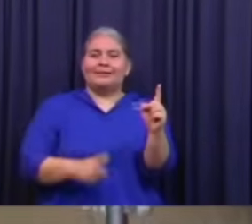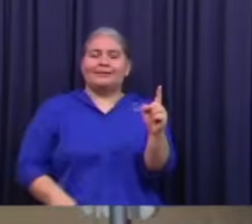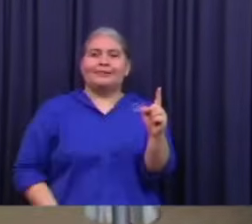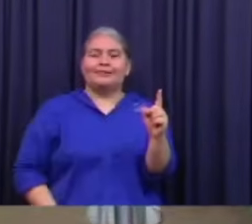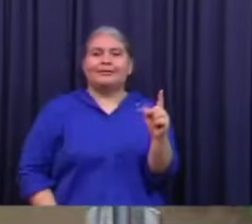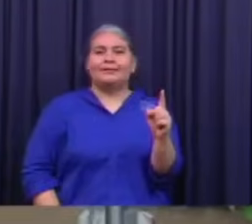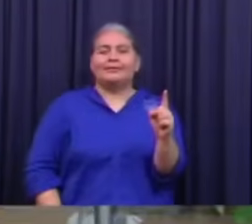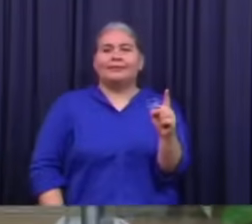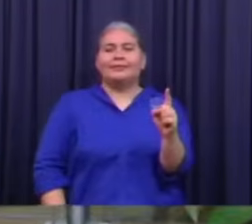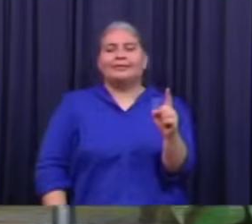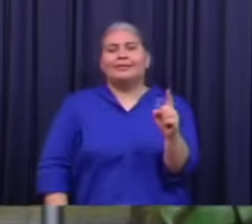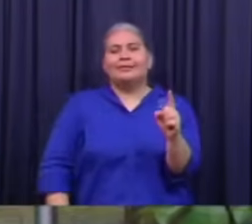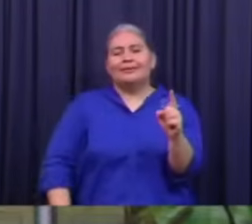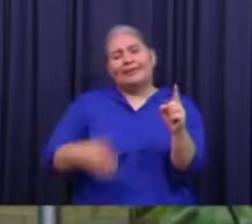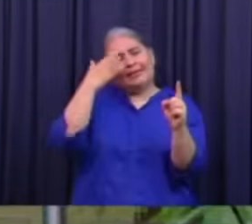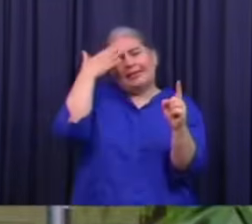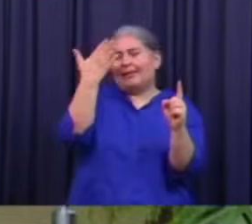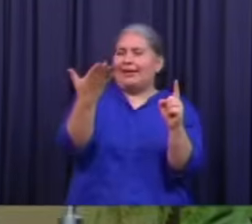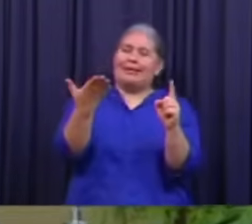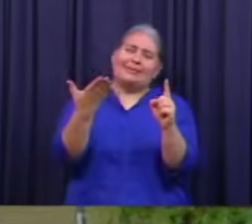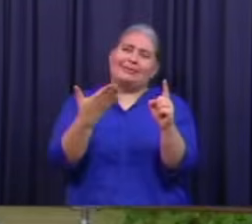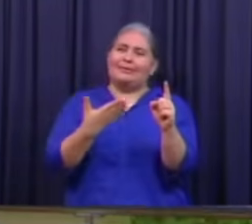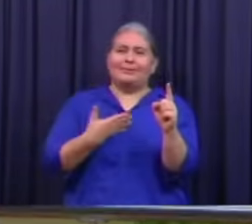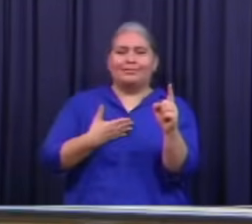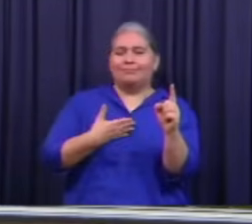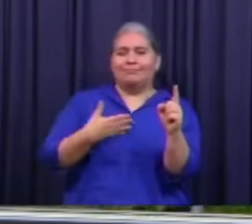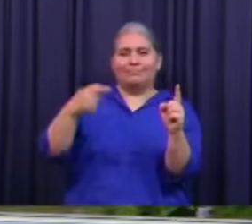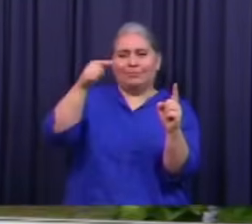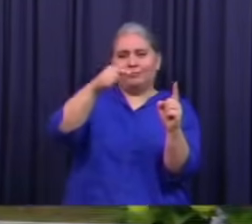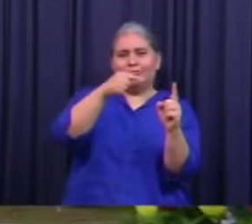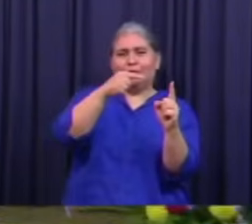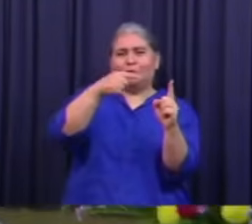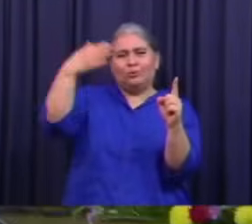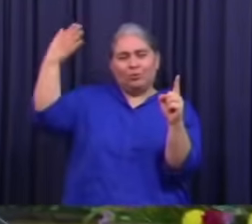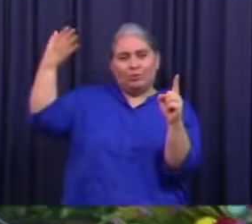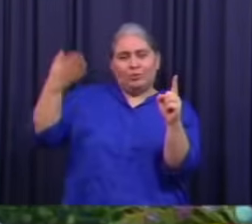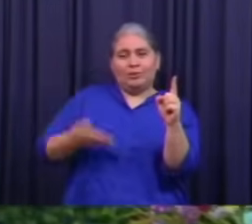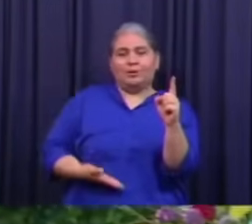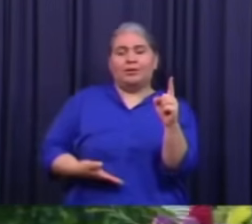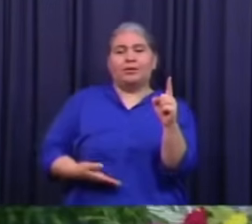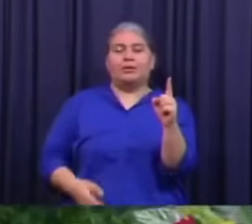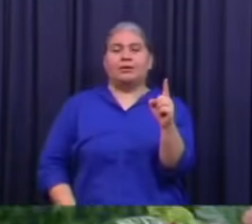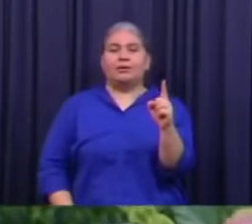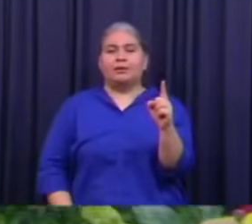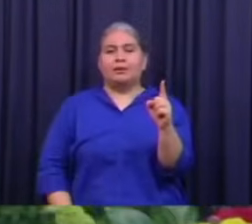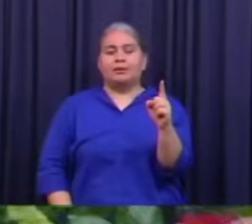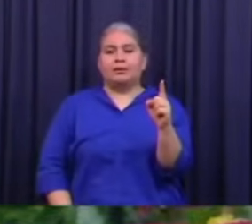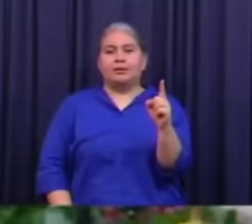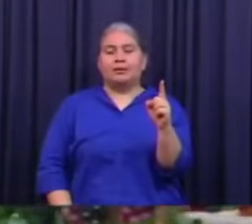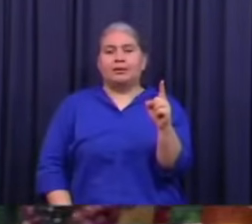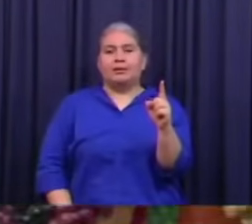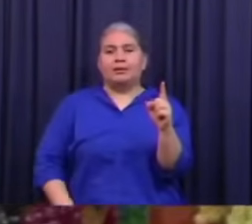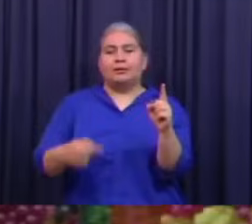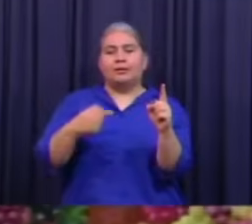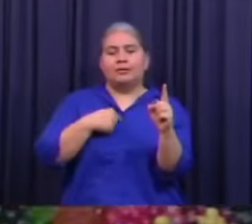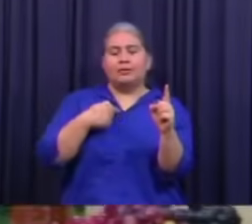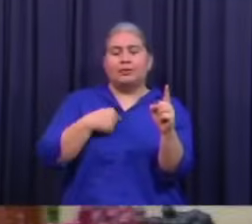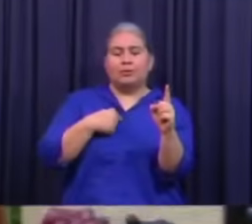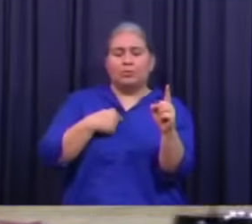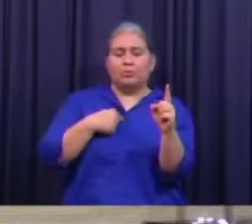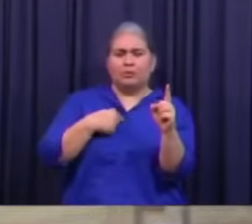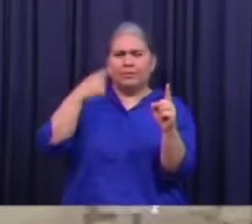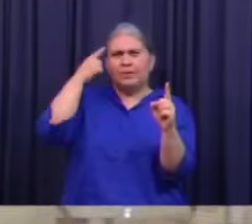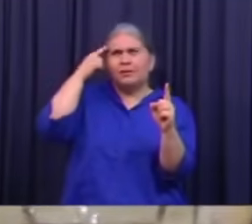vino que gracias her y y yo pensé que los iba encontrar hechos una